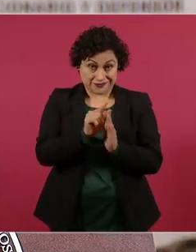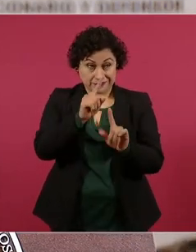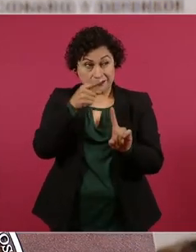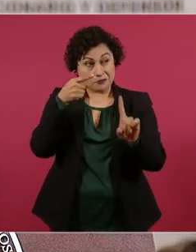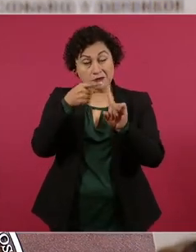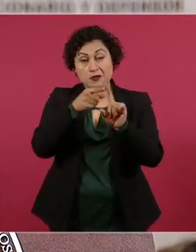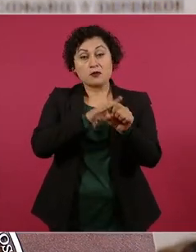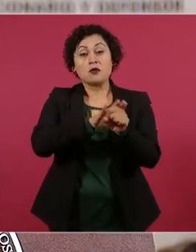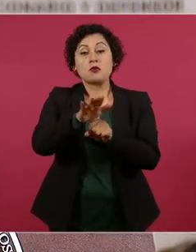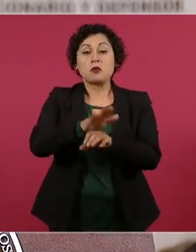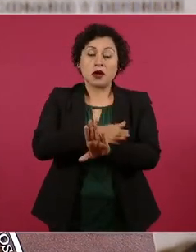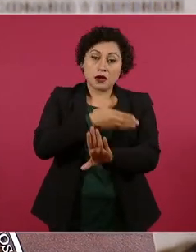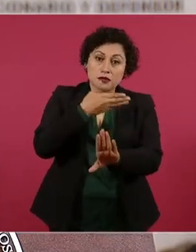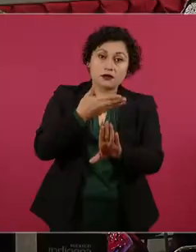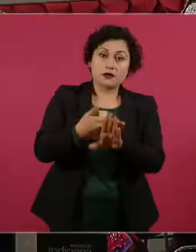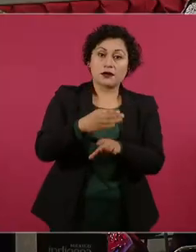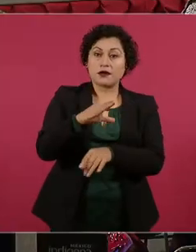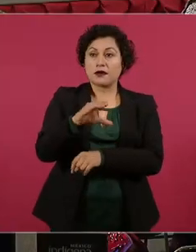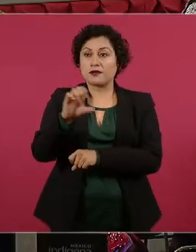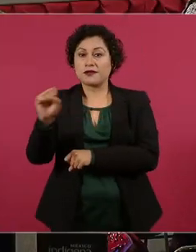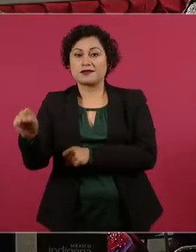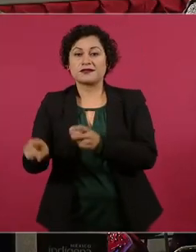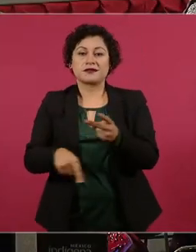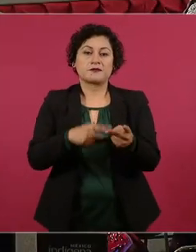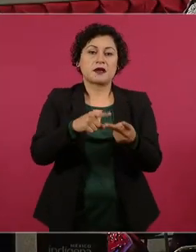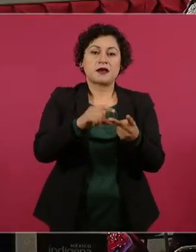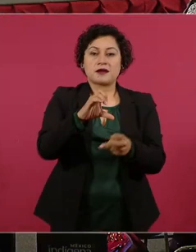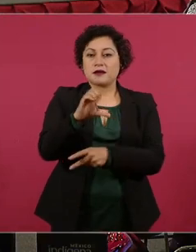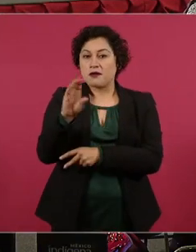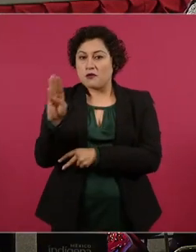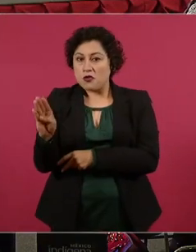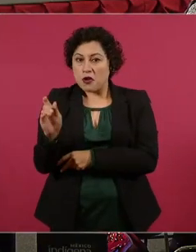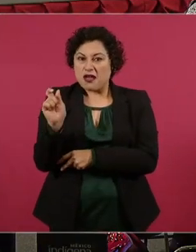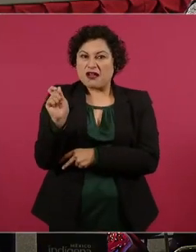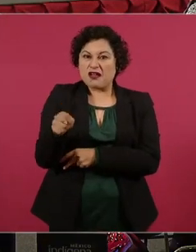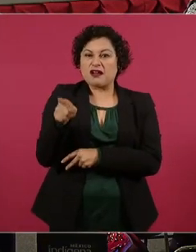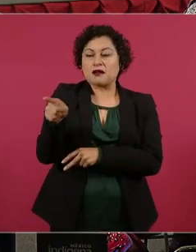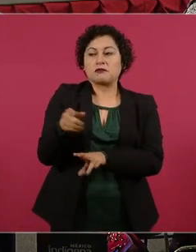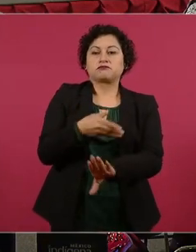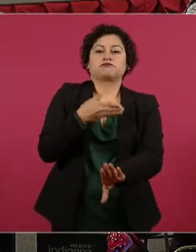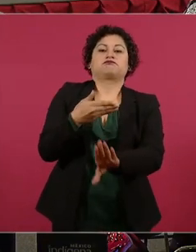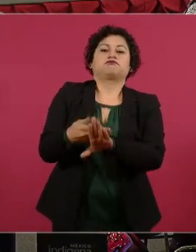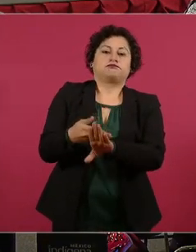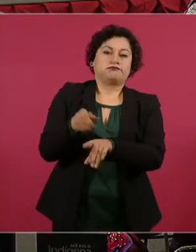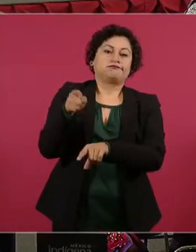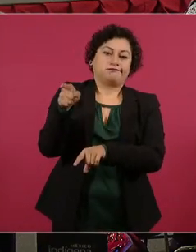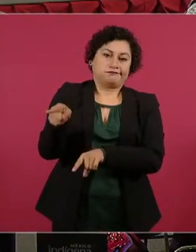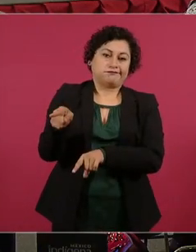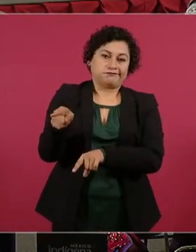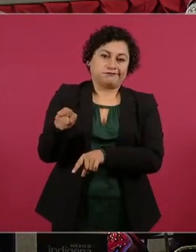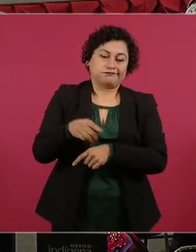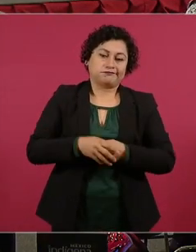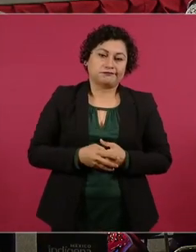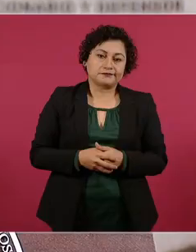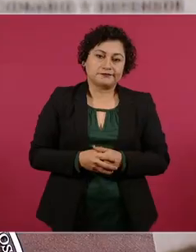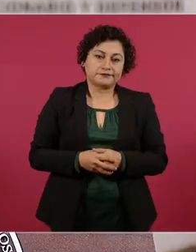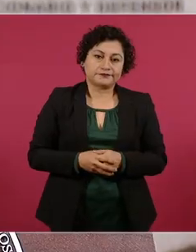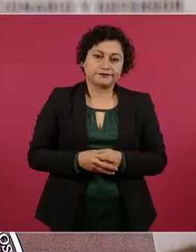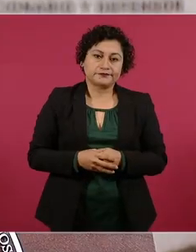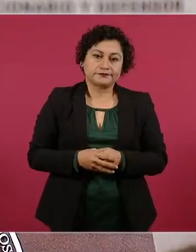Brugada son a favor de la candidata de la oposición. Es decir, estos,